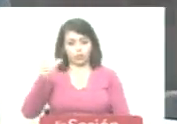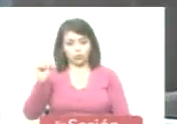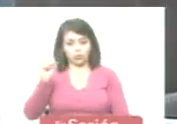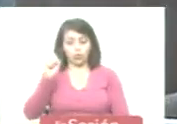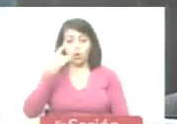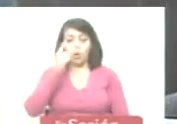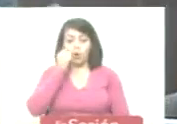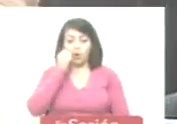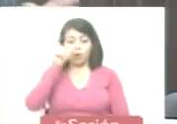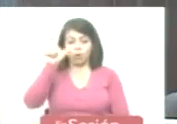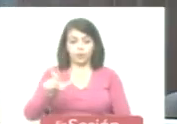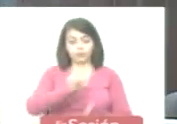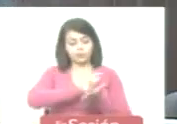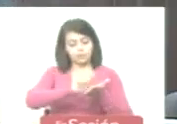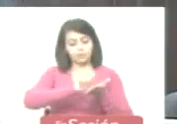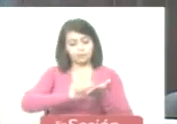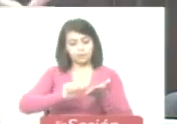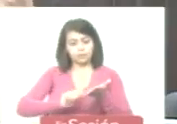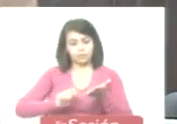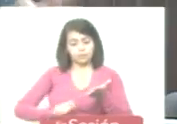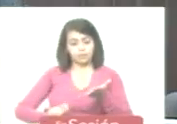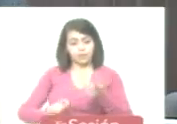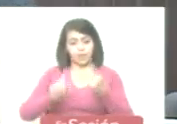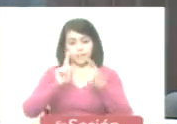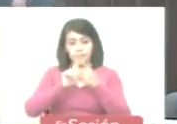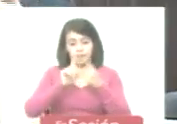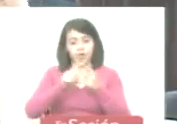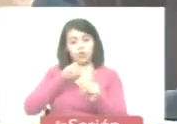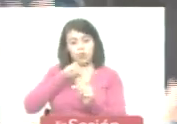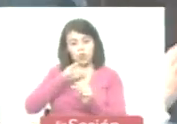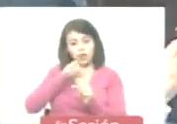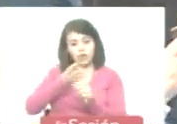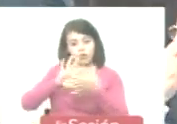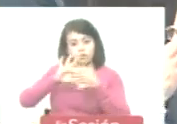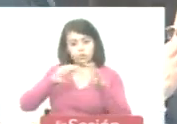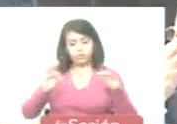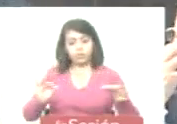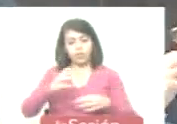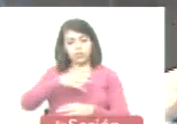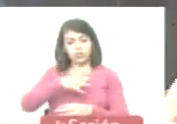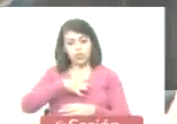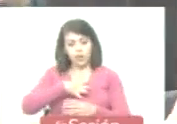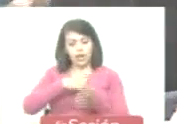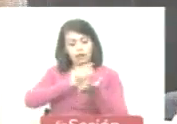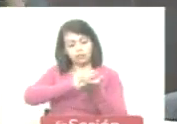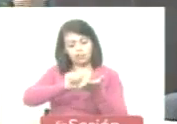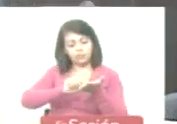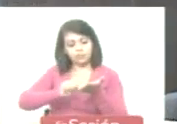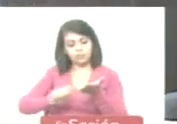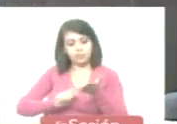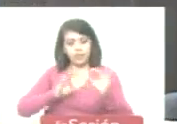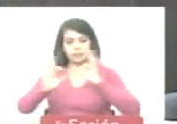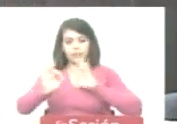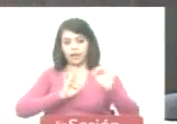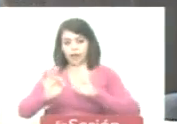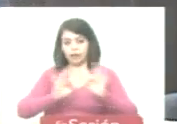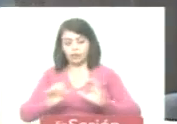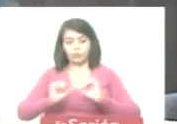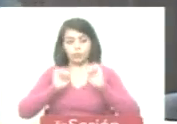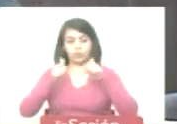fue escritor, primero cuentista, luego novelista, incursionó a través del teatro,